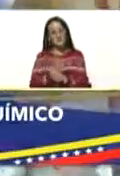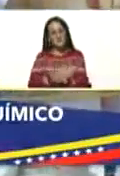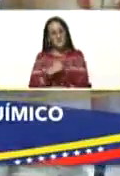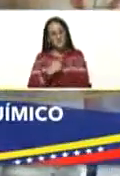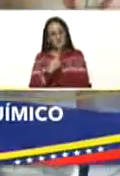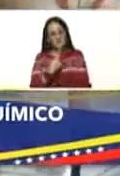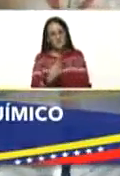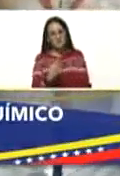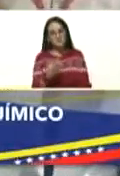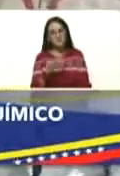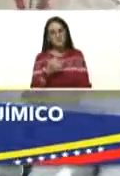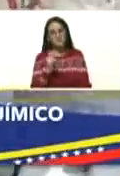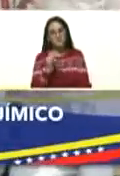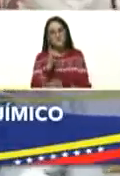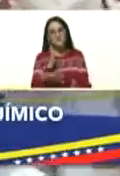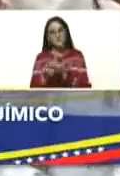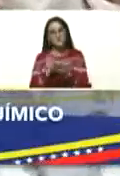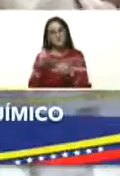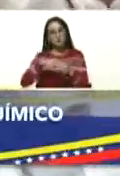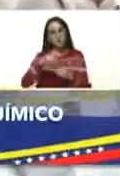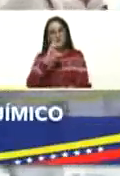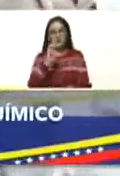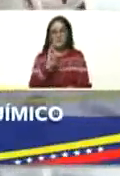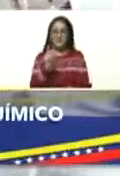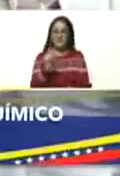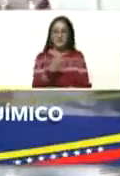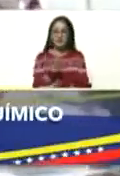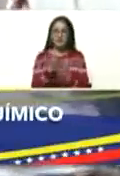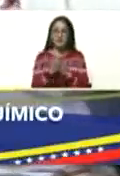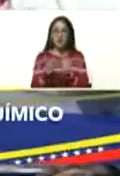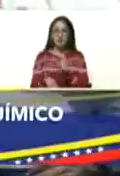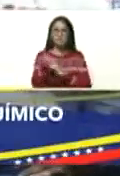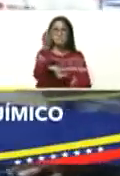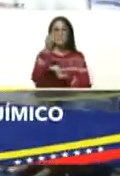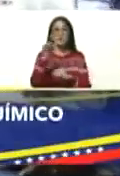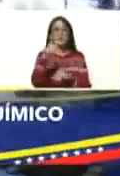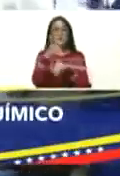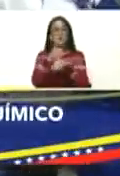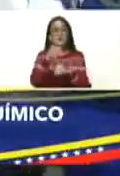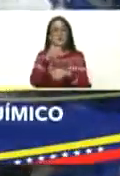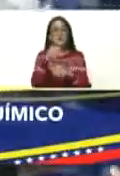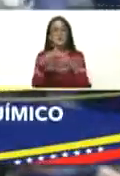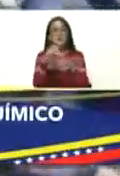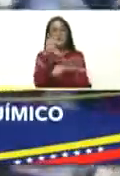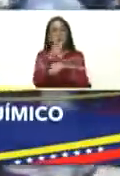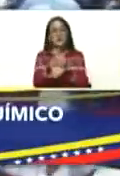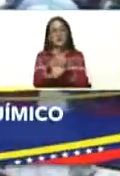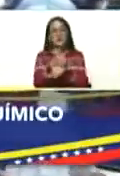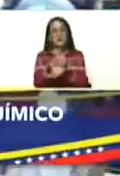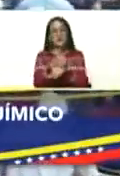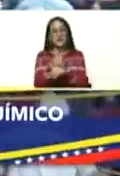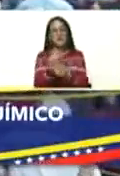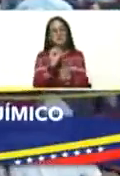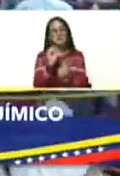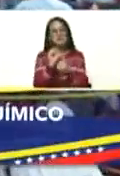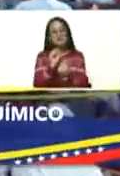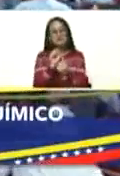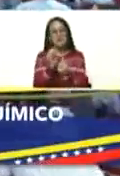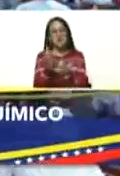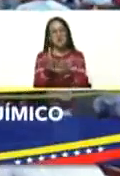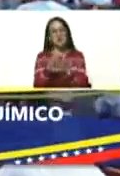comandante, tiene parte de los CPT. Es decir, que todo lo que se eleva a la Junta Directiva es discutida con la